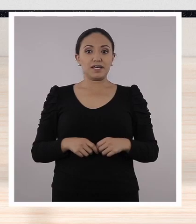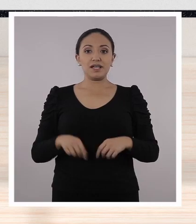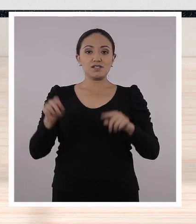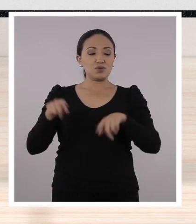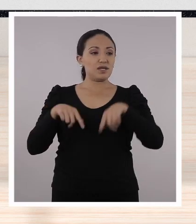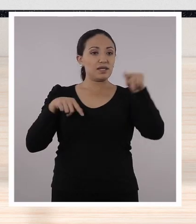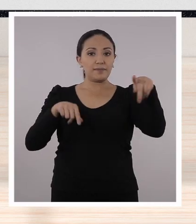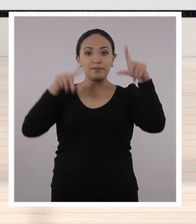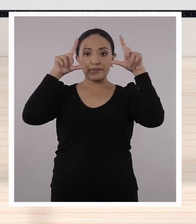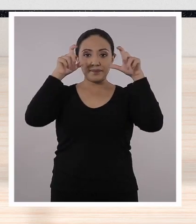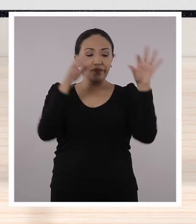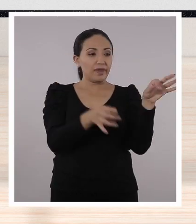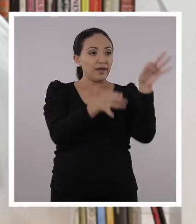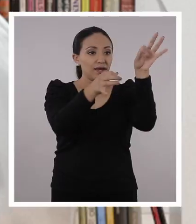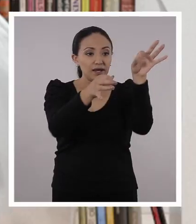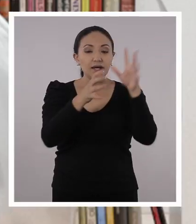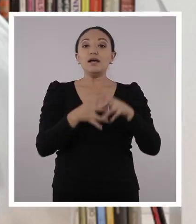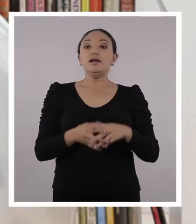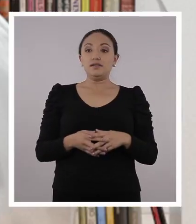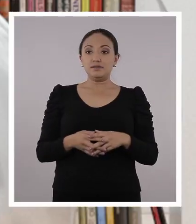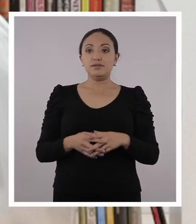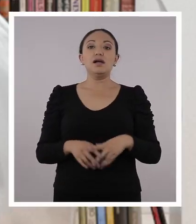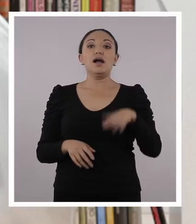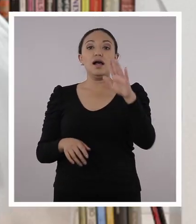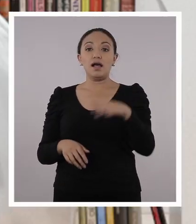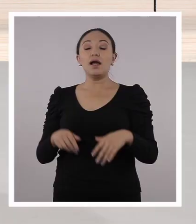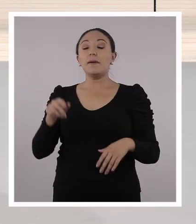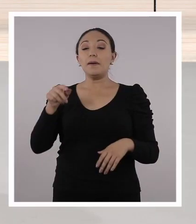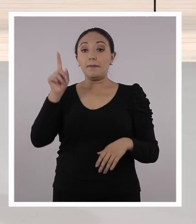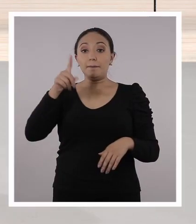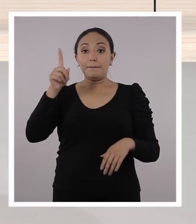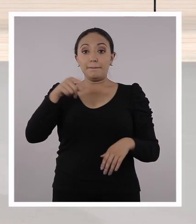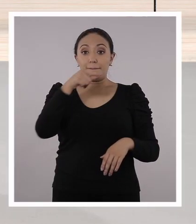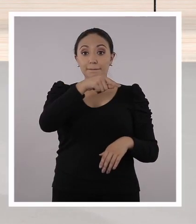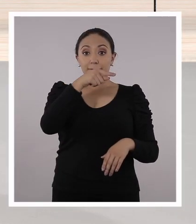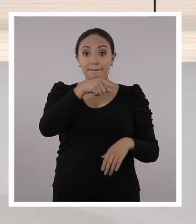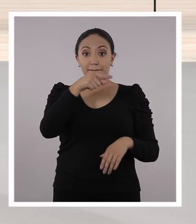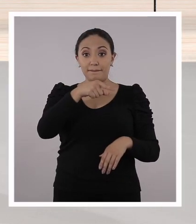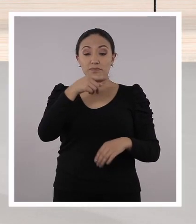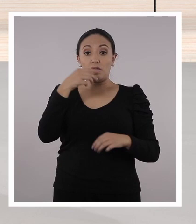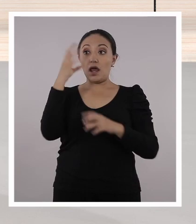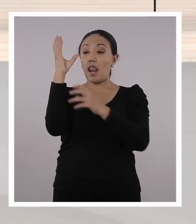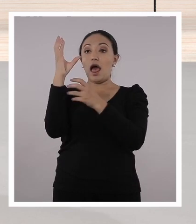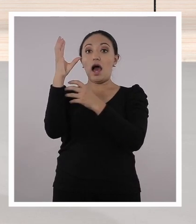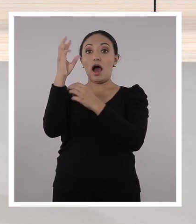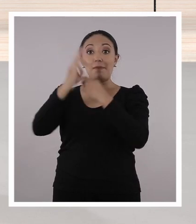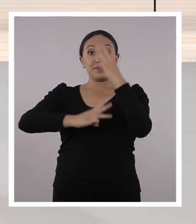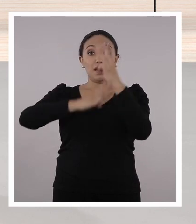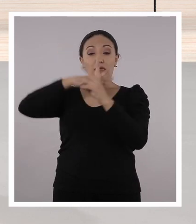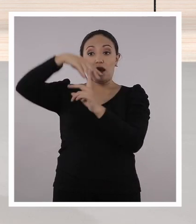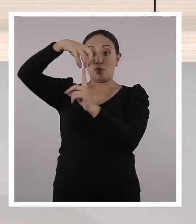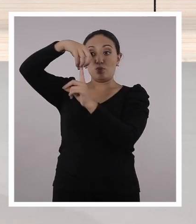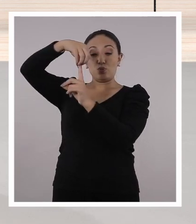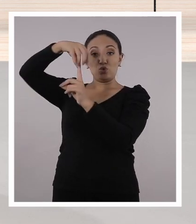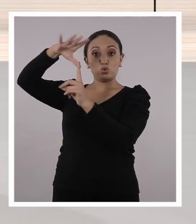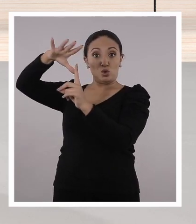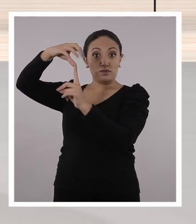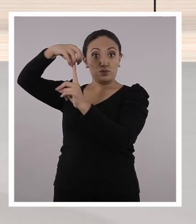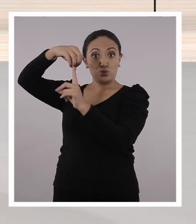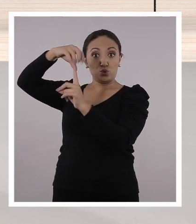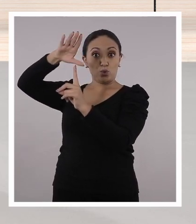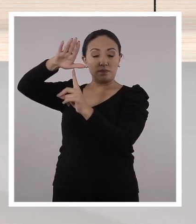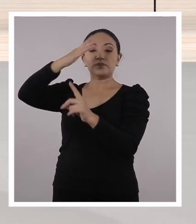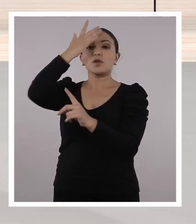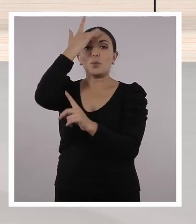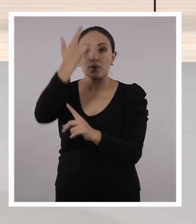¿Qué le suena? Me parece, ¡Esta foto! sí. Profe, aquí yo Son de estoy. la mitad del mundo, las Son dos. de la bola de la mitad del mundo. Y le cuento por